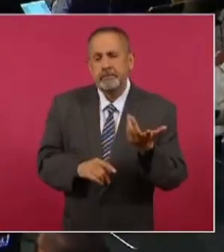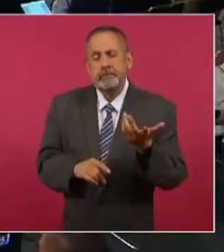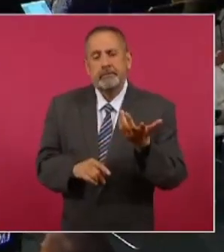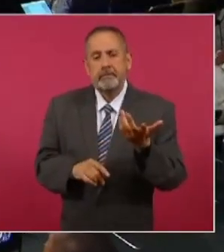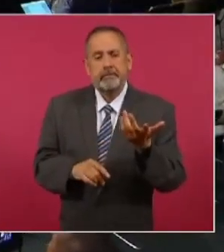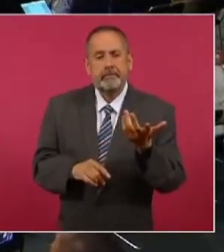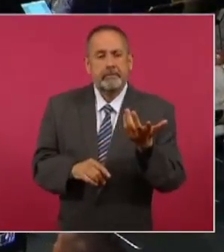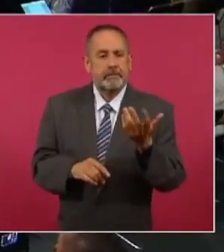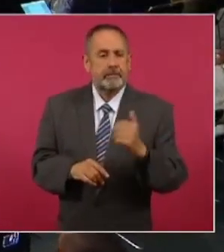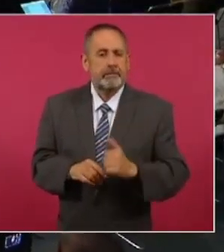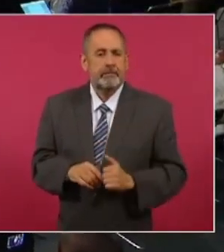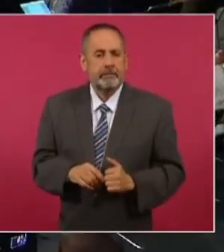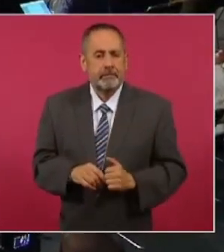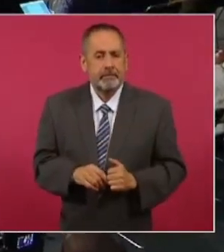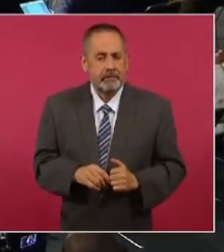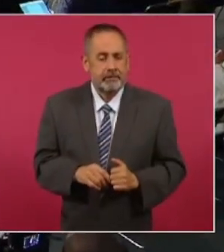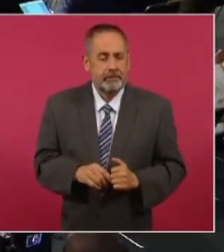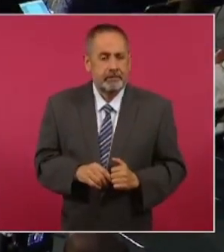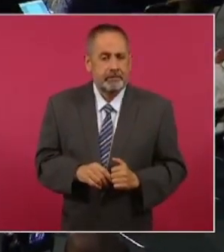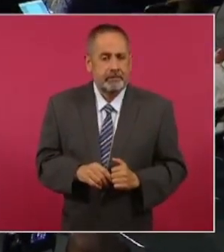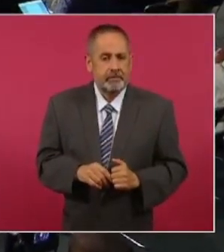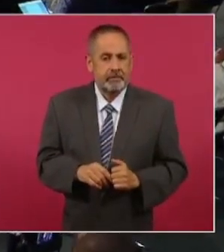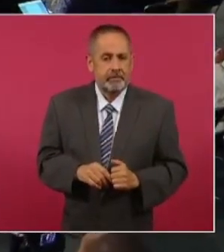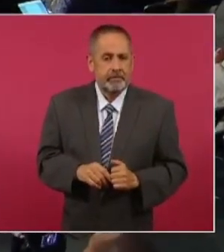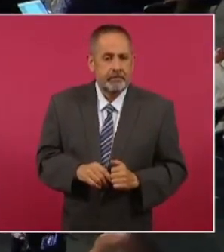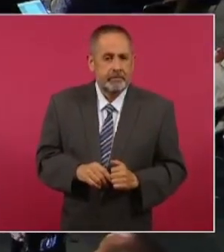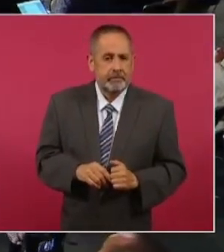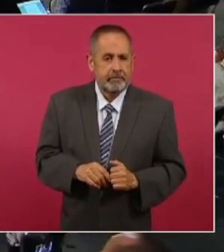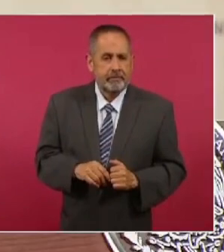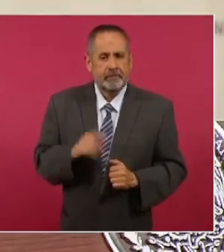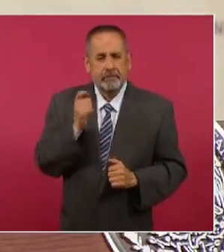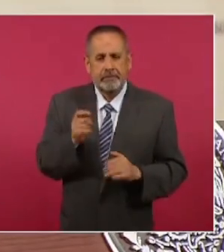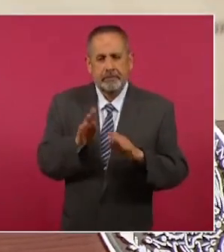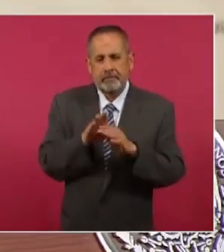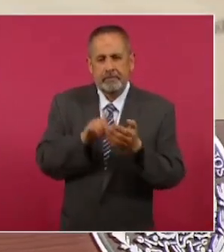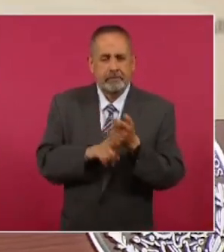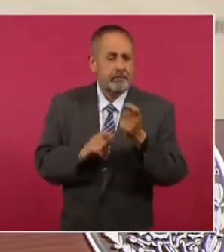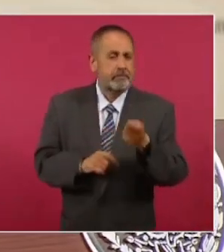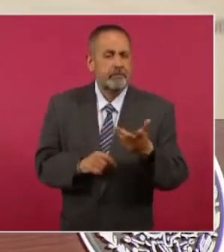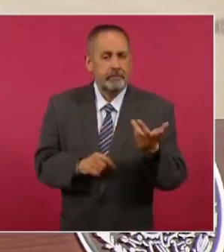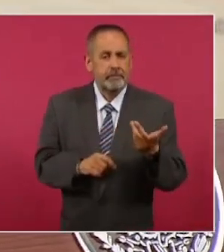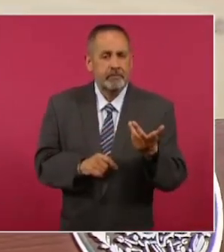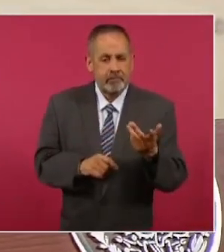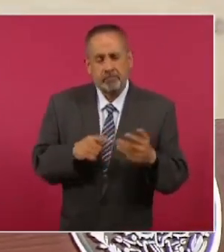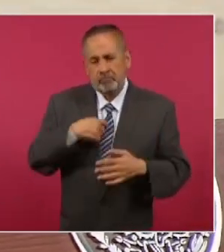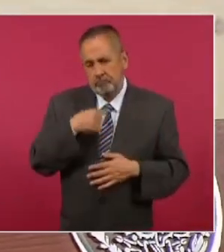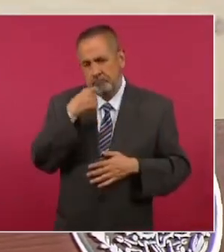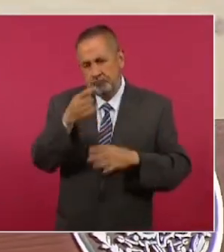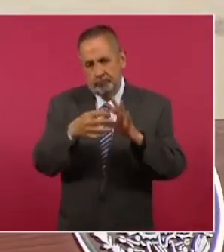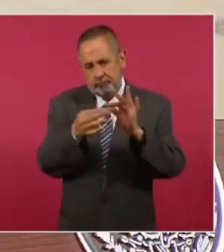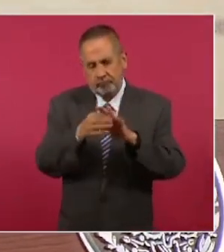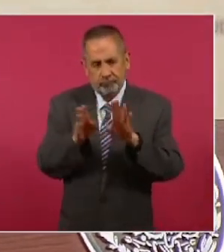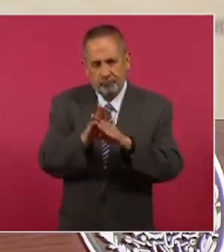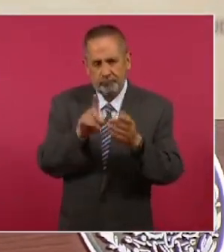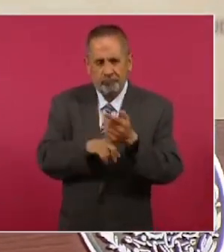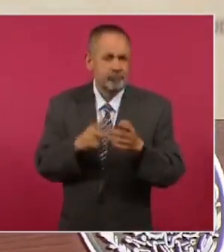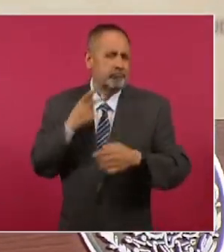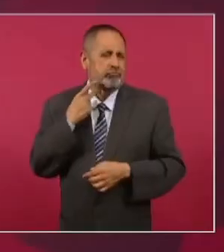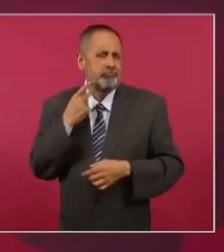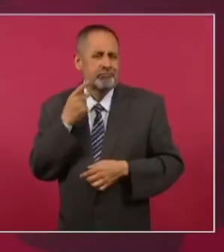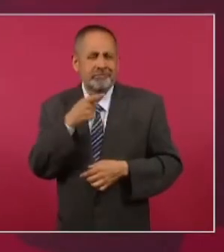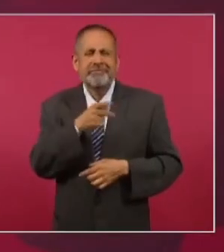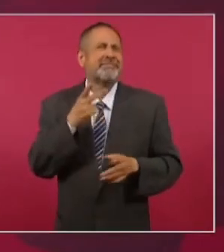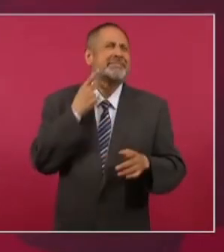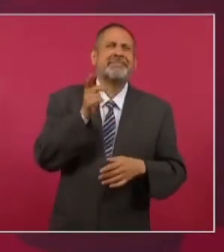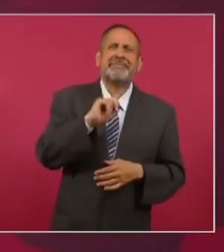es un asunto yo le diría de tipo político y ni